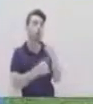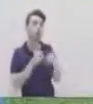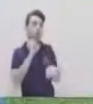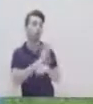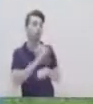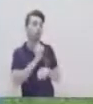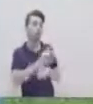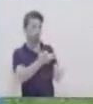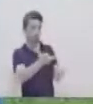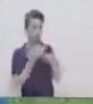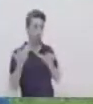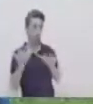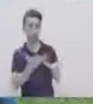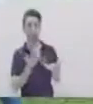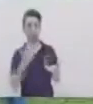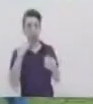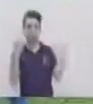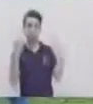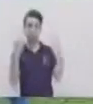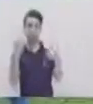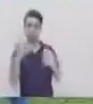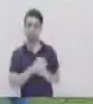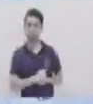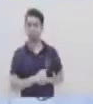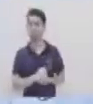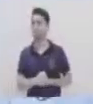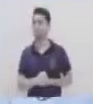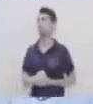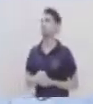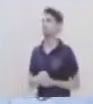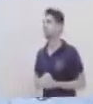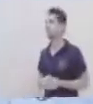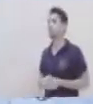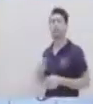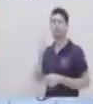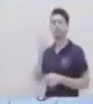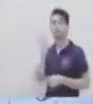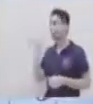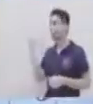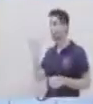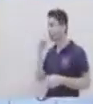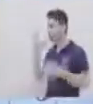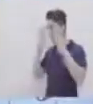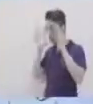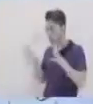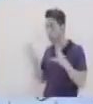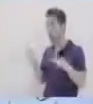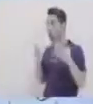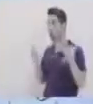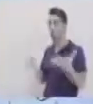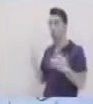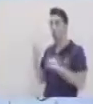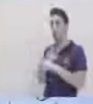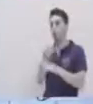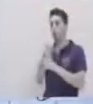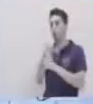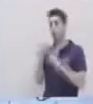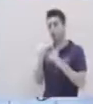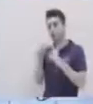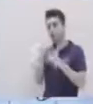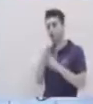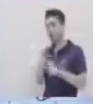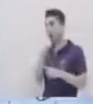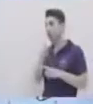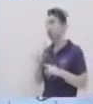última recomendación que usted le quiera dar a las personas que nos están viendo en casa? Pues que siempre presten atención a cómo se utilizan las palabras, que